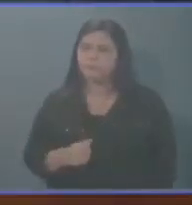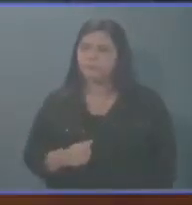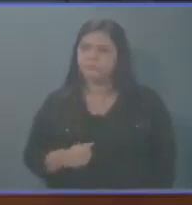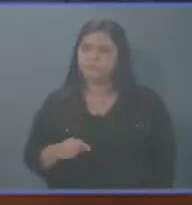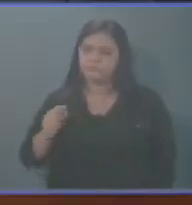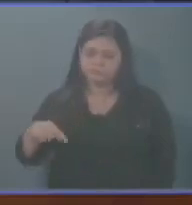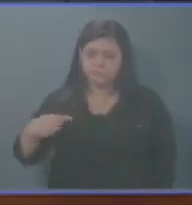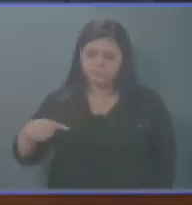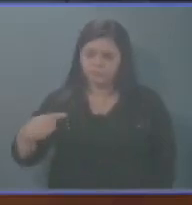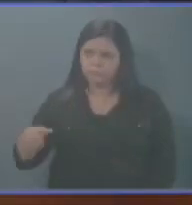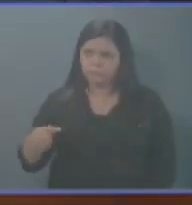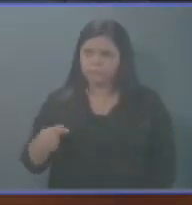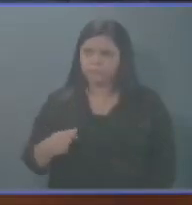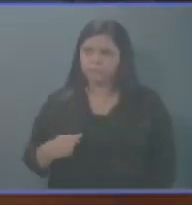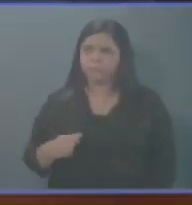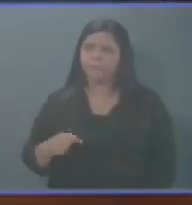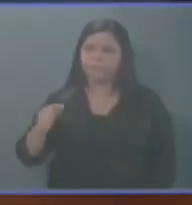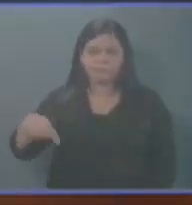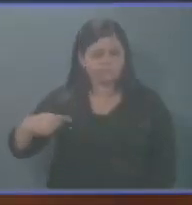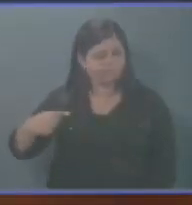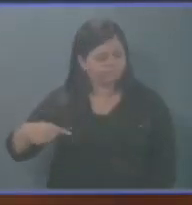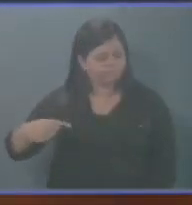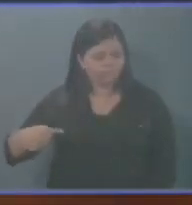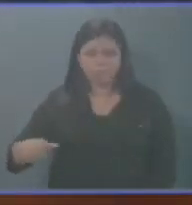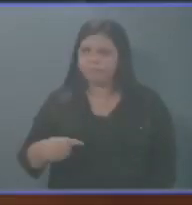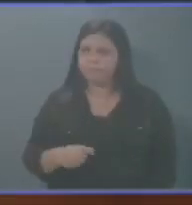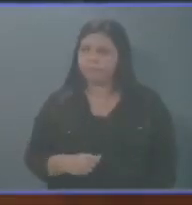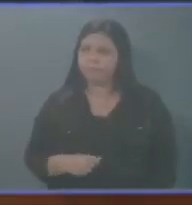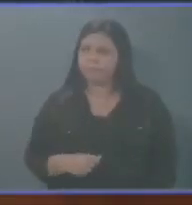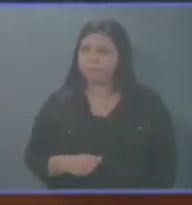Y siempre, siempre, siempre